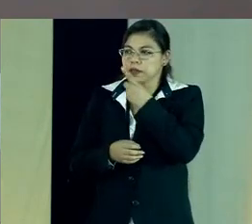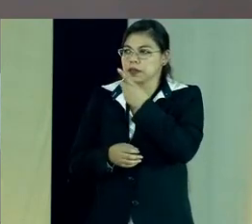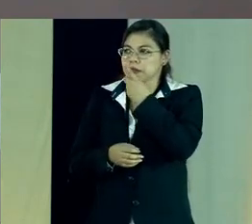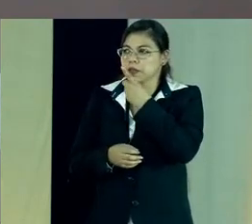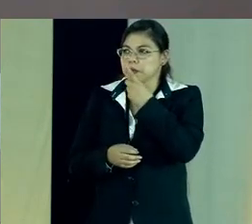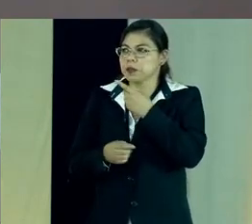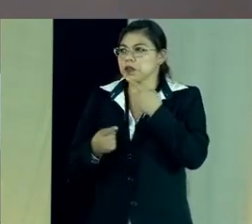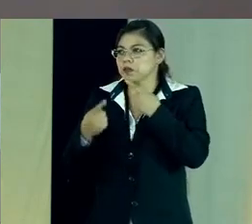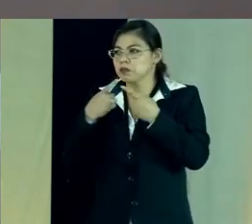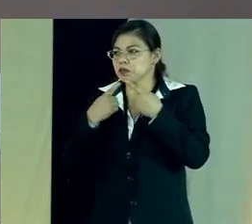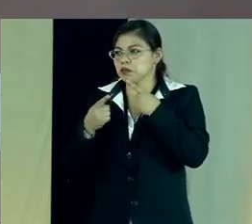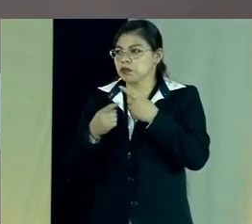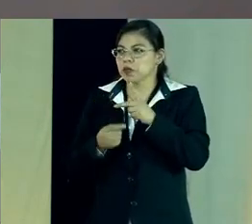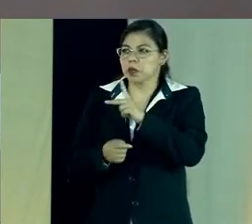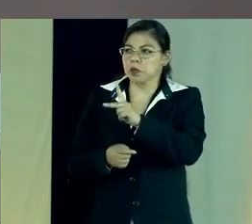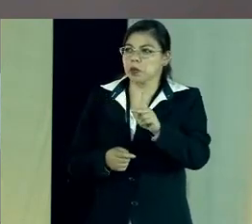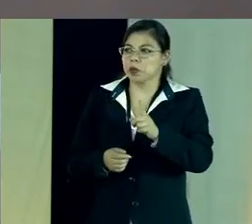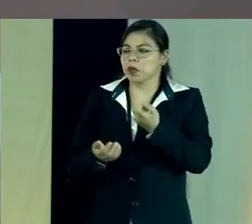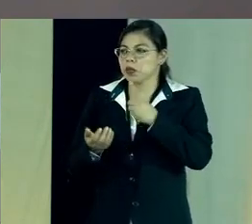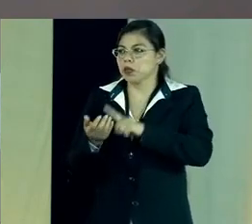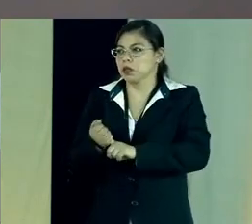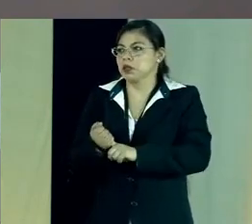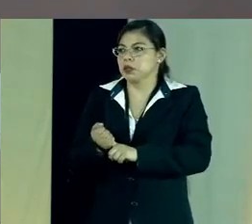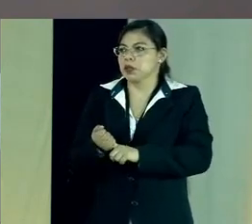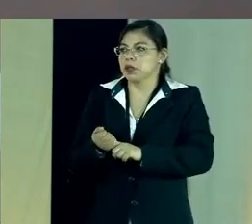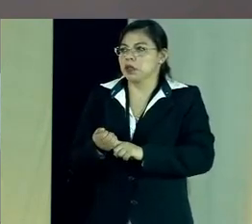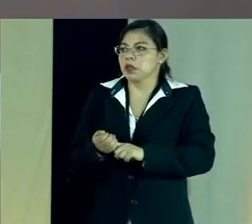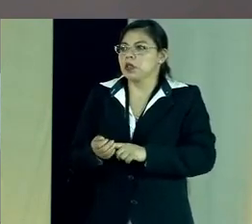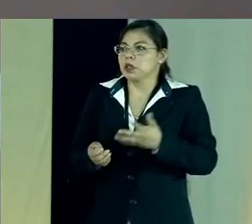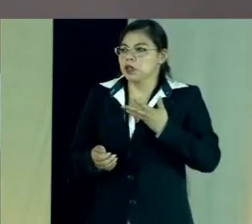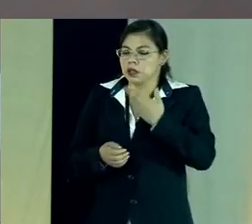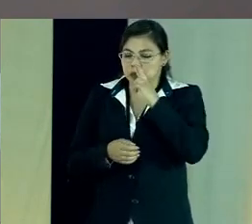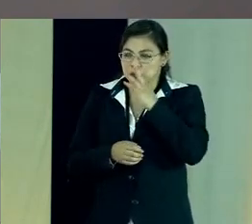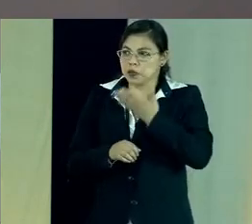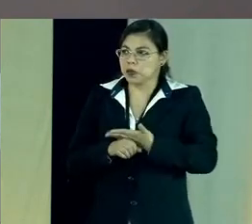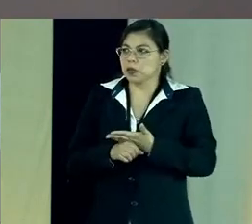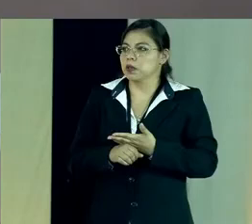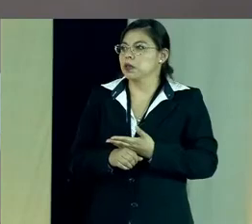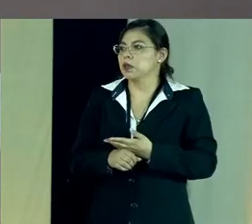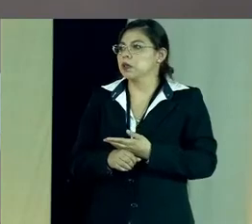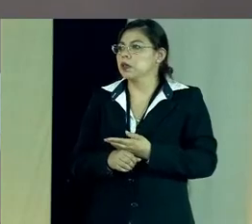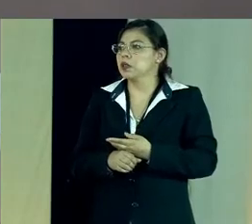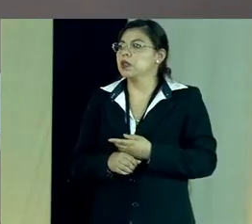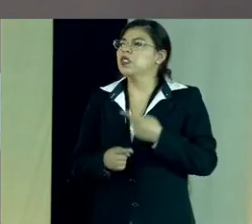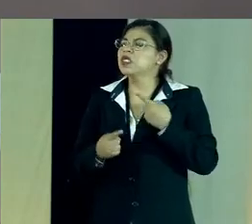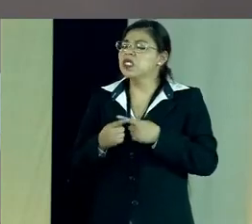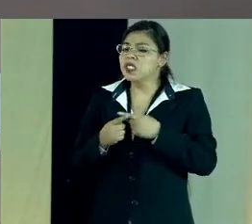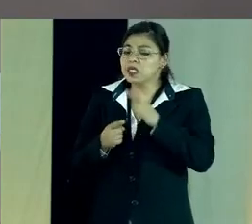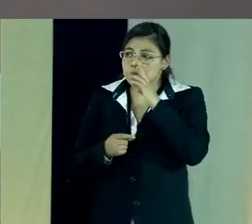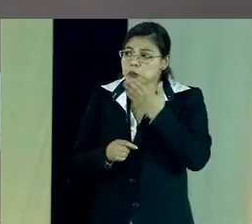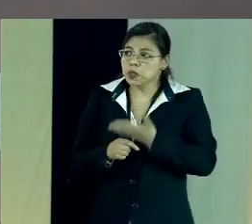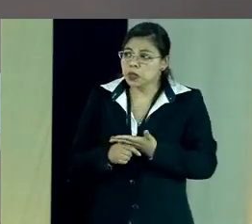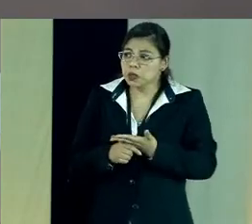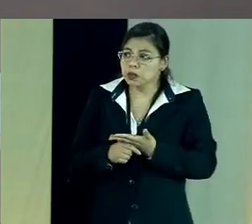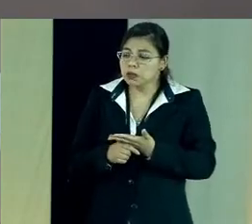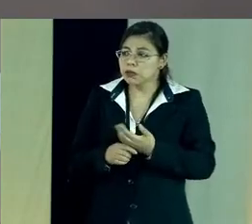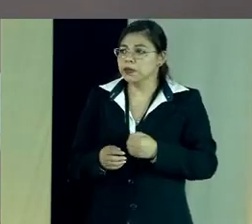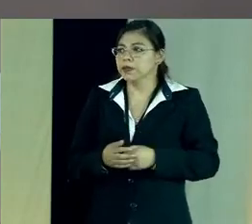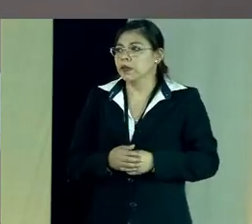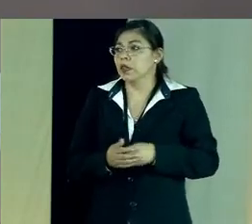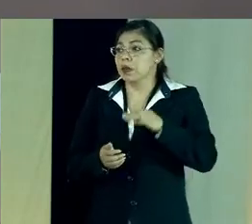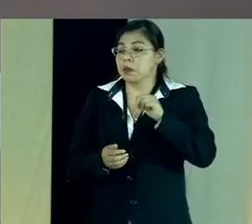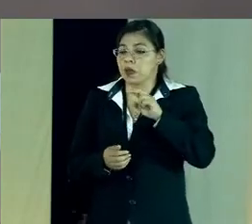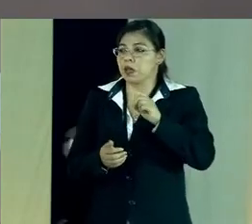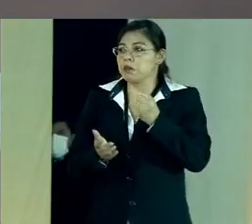público dentro de la definición de responsabilidad pero la responsabilidad de quien de las martas de